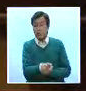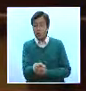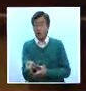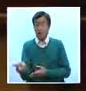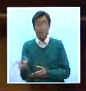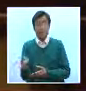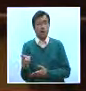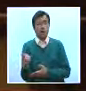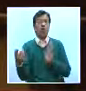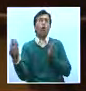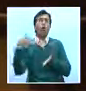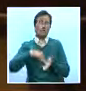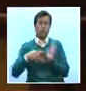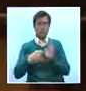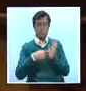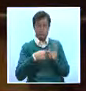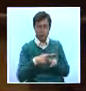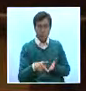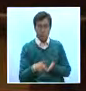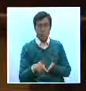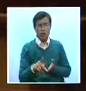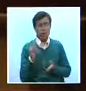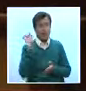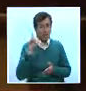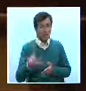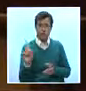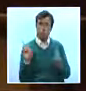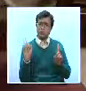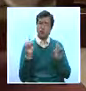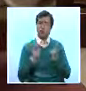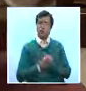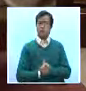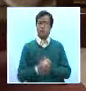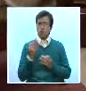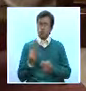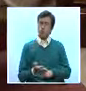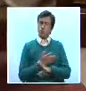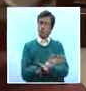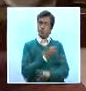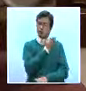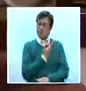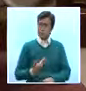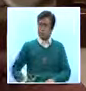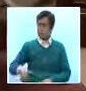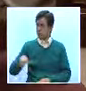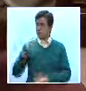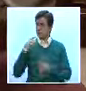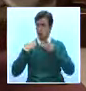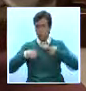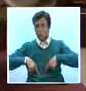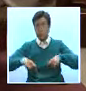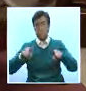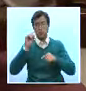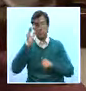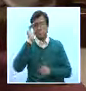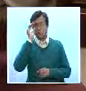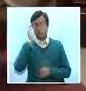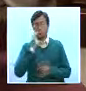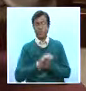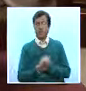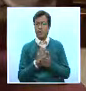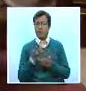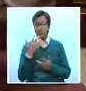heredero, no tenga que tributar exorbitantes valores. Pero con la aclaración del fin de semana del presidente o con la explicación del jefe de Estado, ¿de alguna manera se